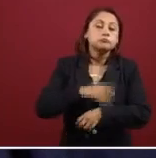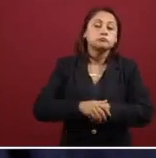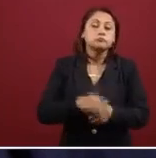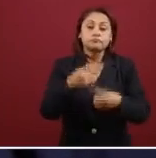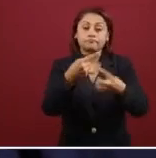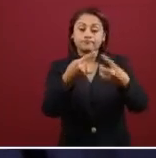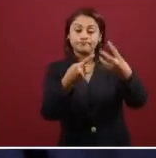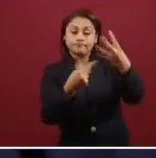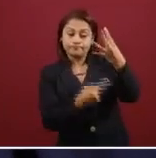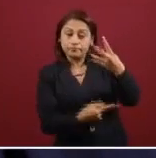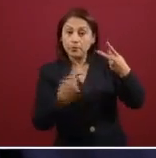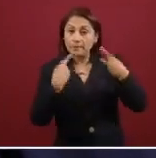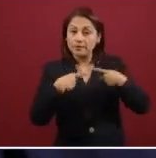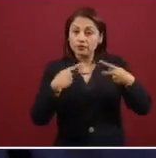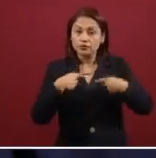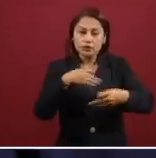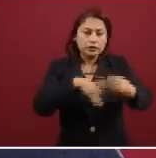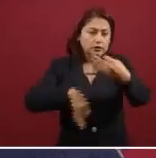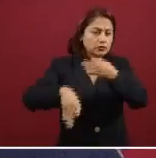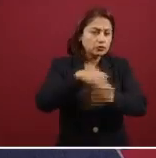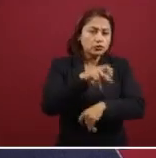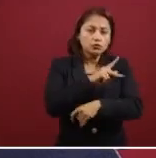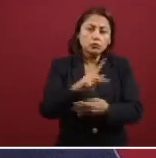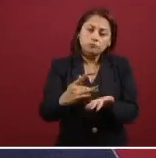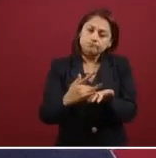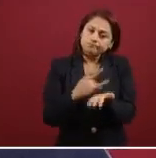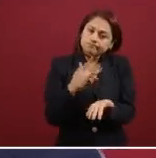están ayudando mucho,